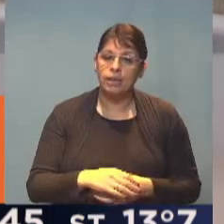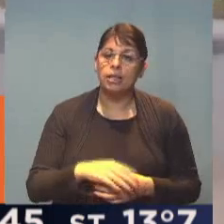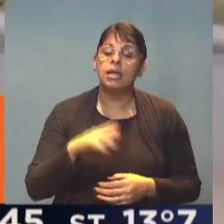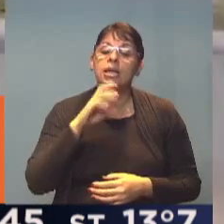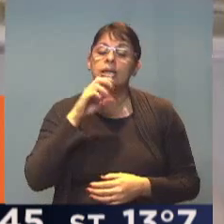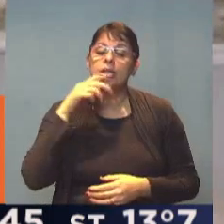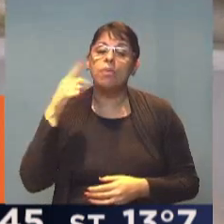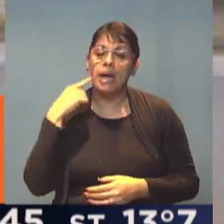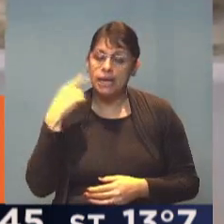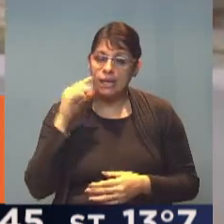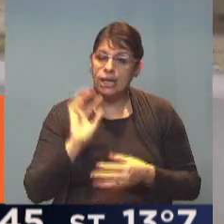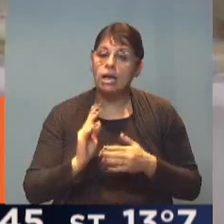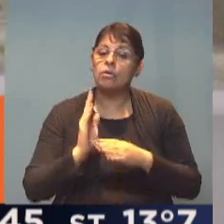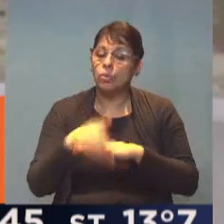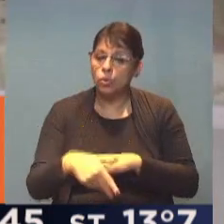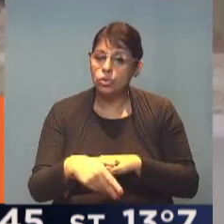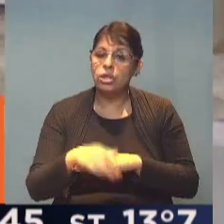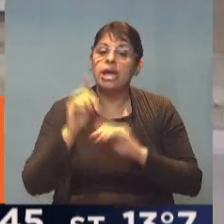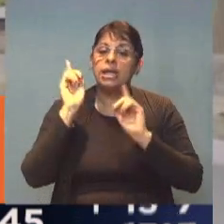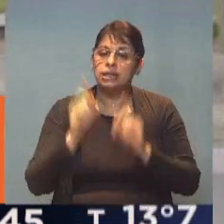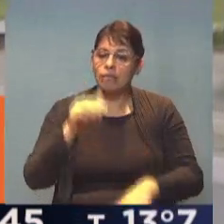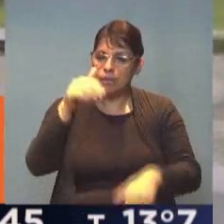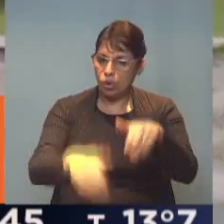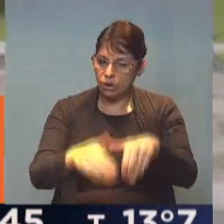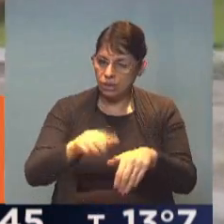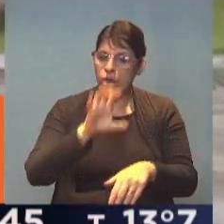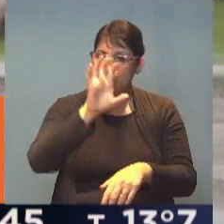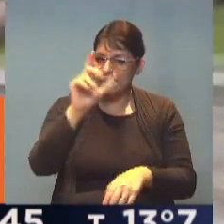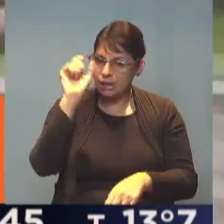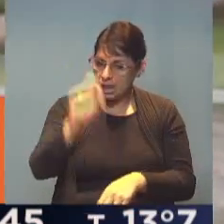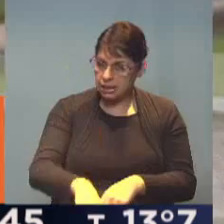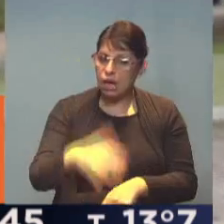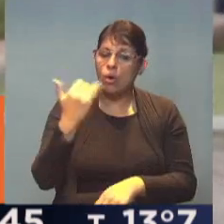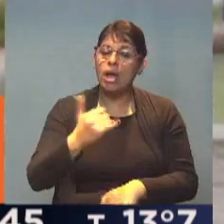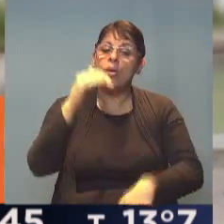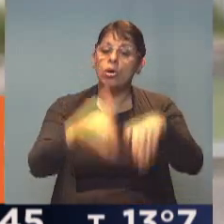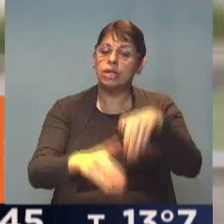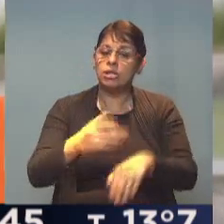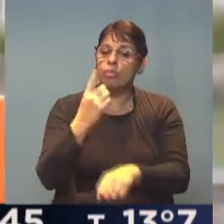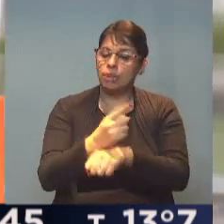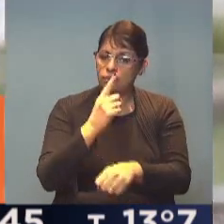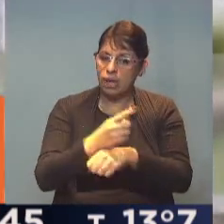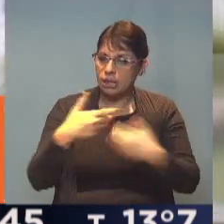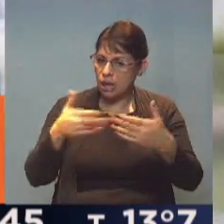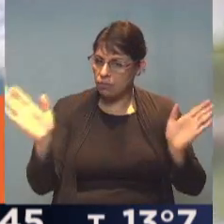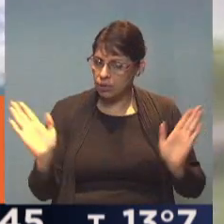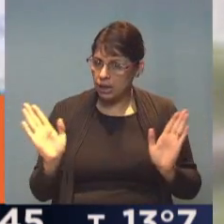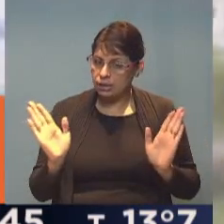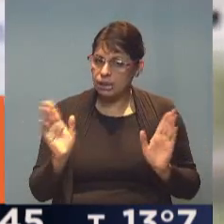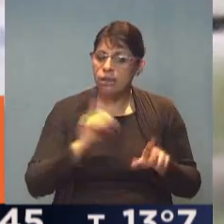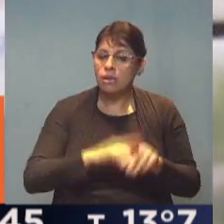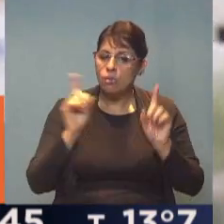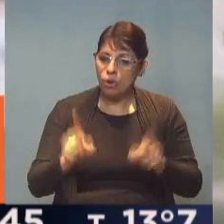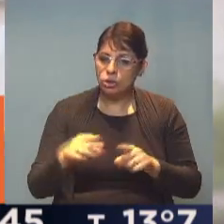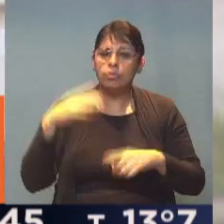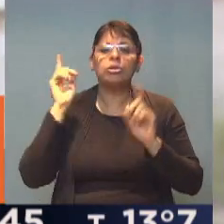río Paraná, también van a estar de comicios. La provincia del Chaco va a tener sus elecciones primarias, abiertas, simultáneas